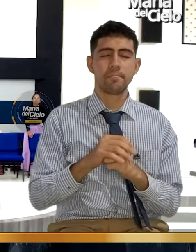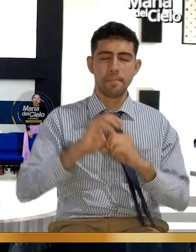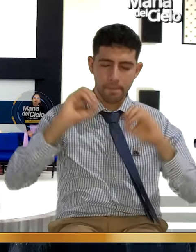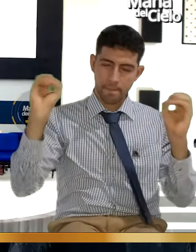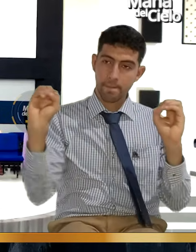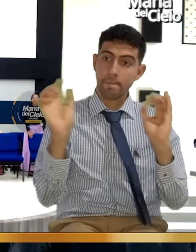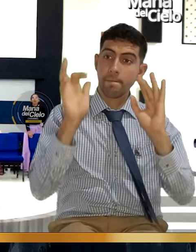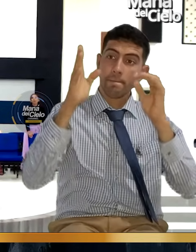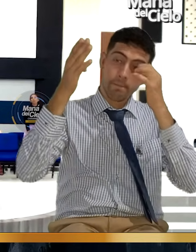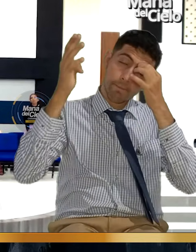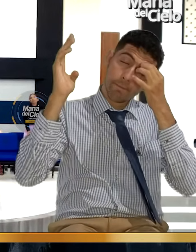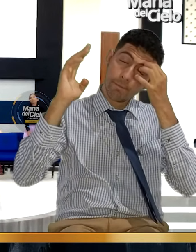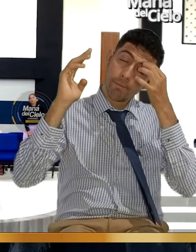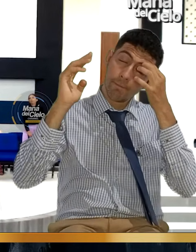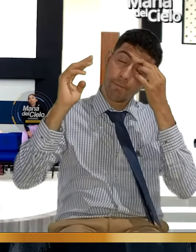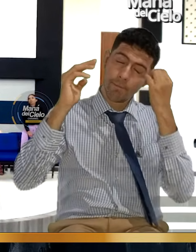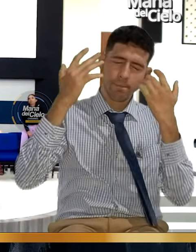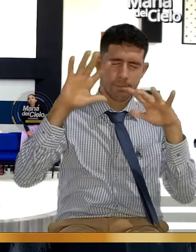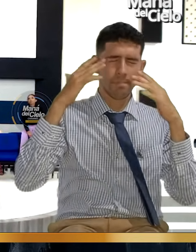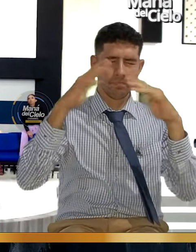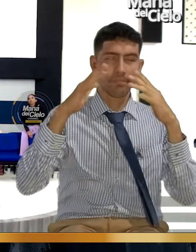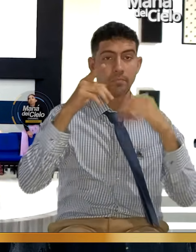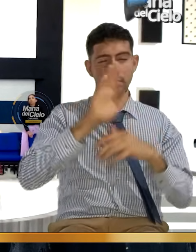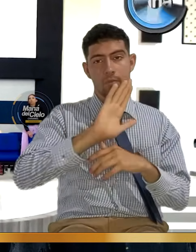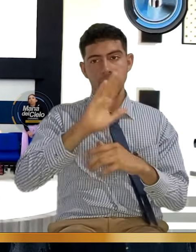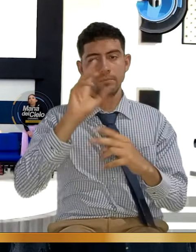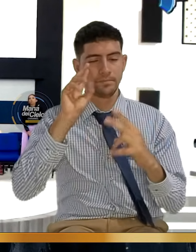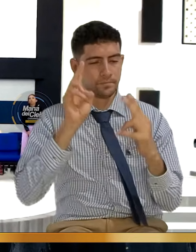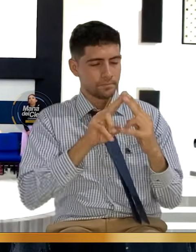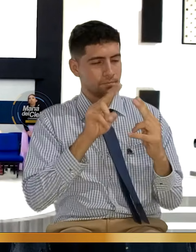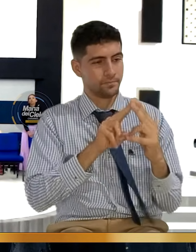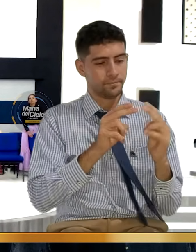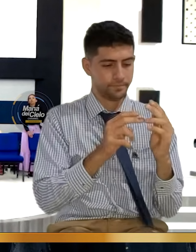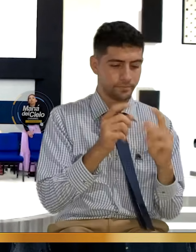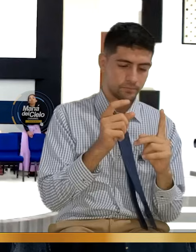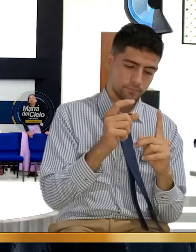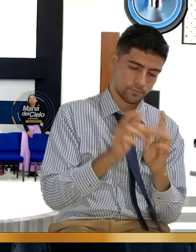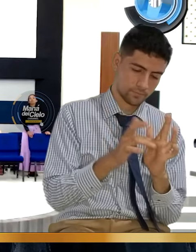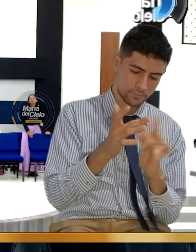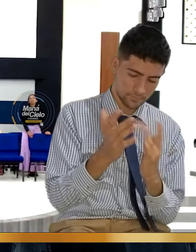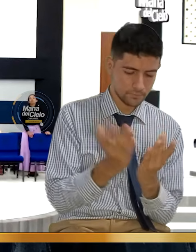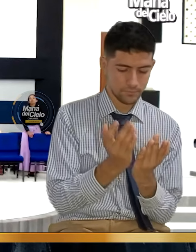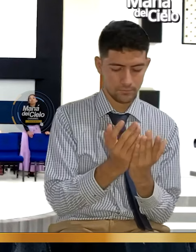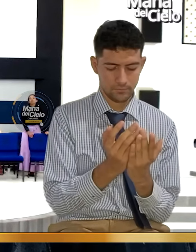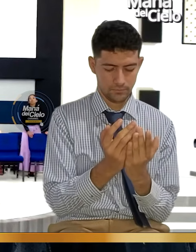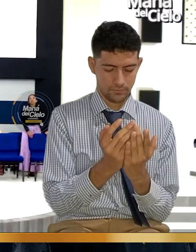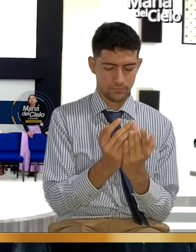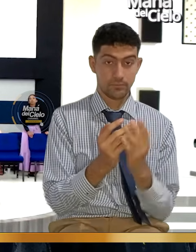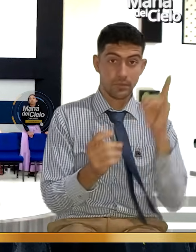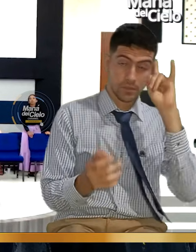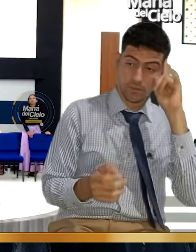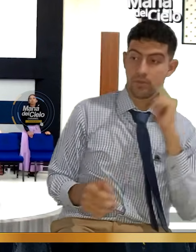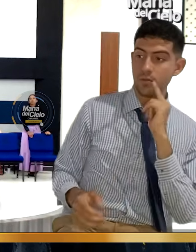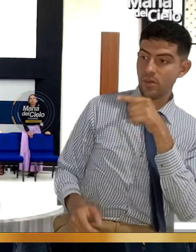Amén. Cuando usted, el diablo le sale: te voy a destruir, usted le sale con esta palabra. La Biblia dice: todo